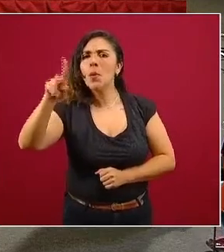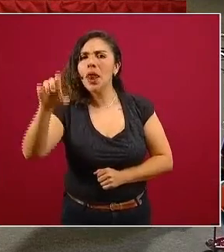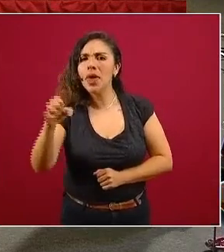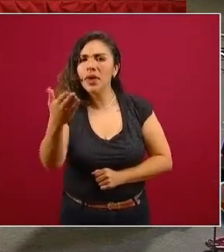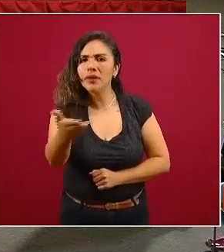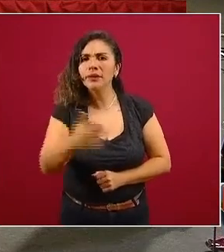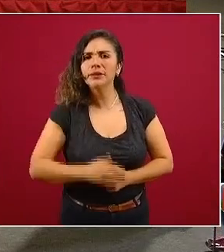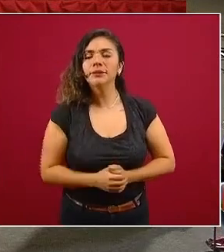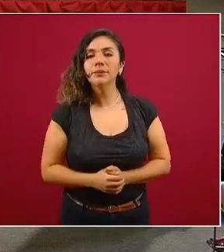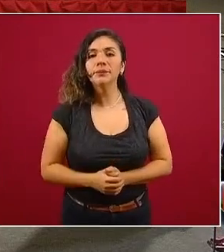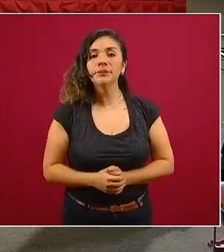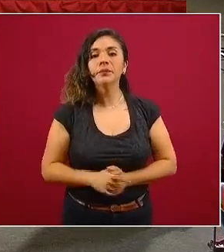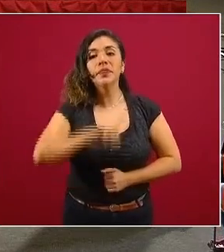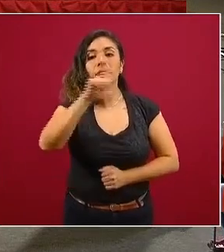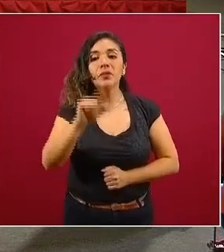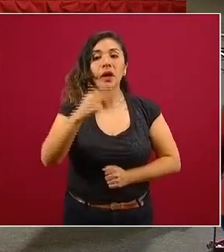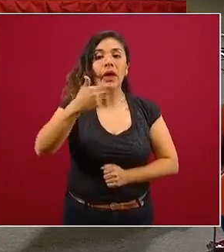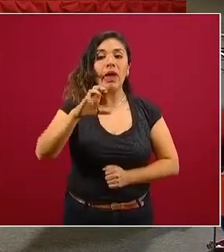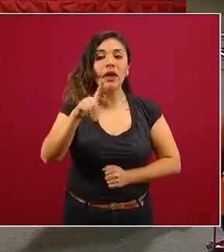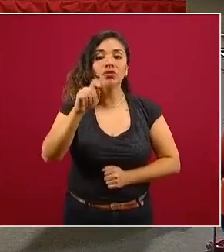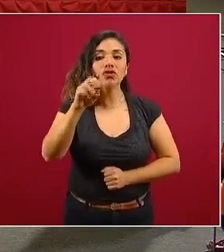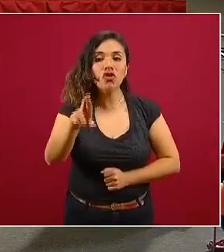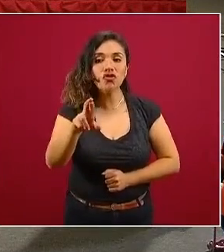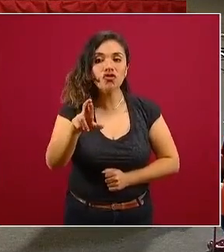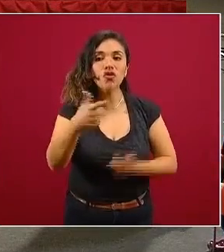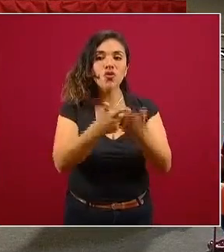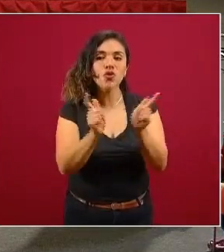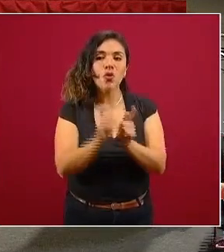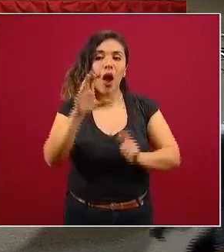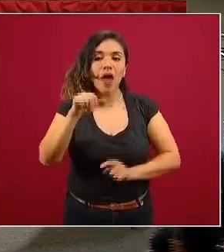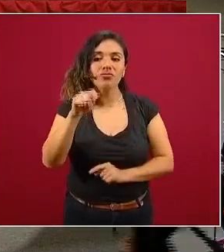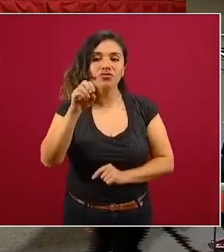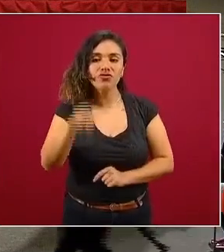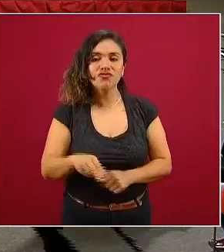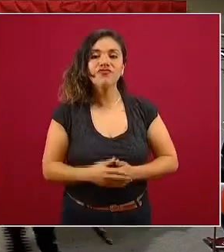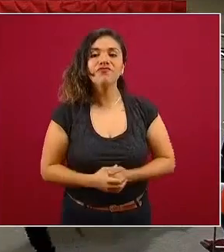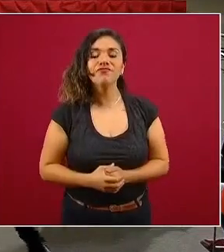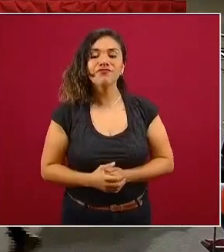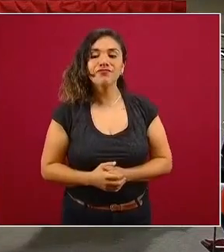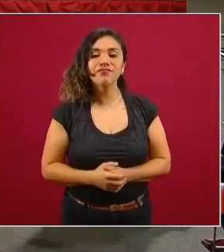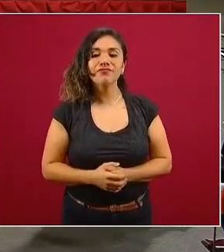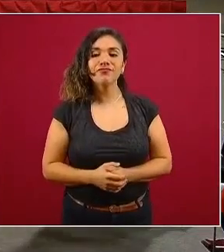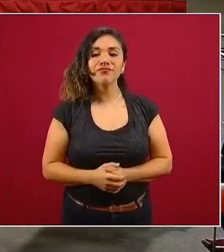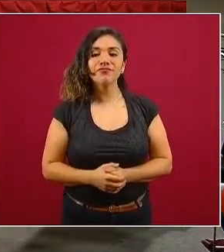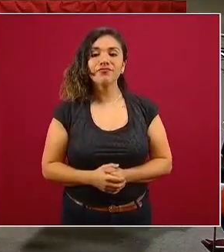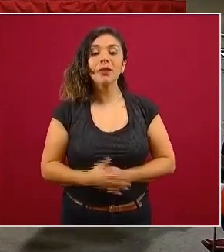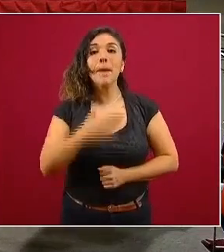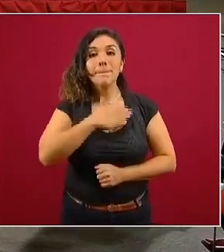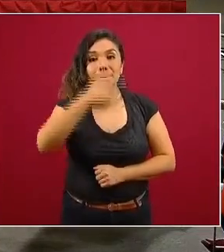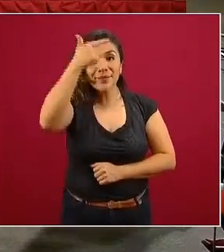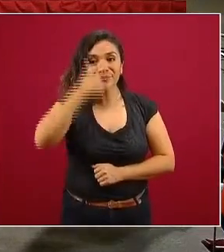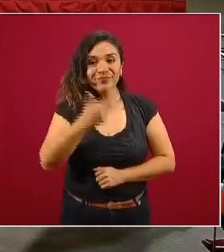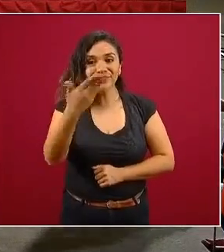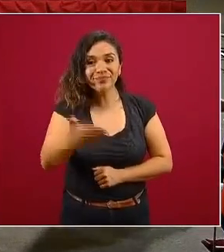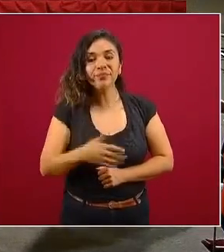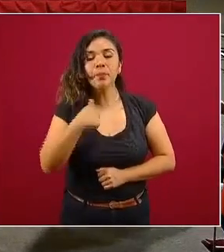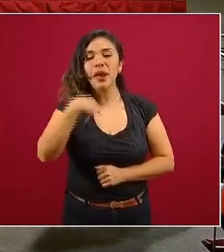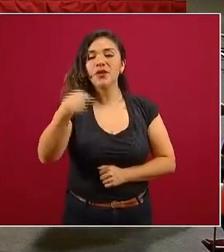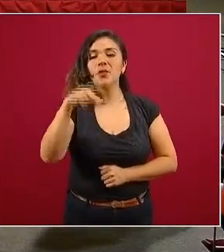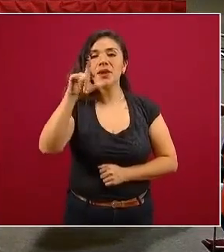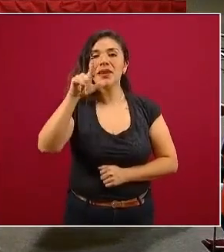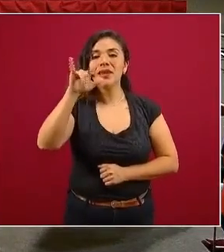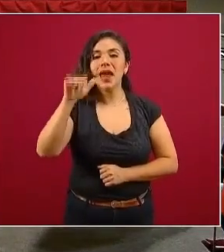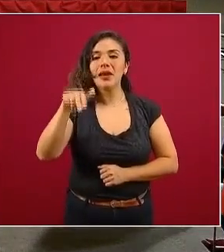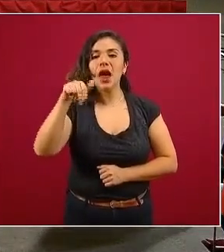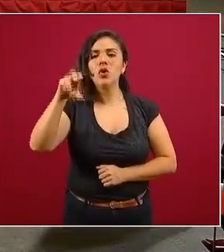Saludable, Héctor, de Grupo Cantón, y Juan Carlos Mayor. Buenas noches, Liliana Noble, de